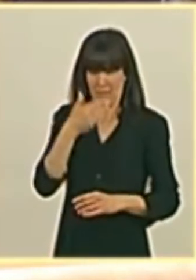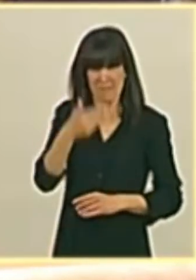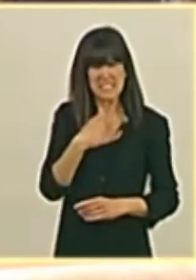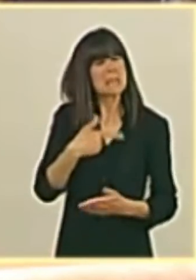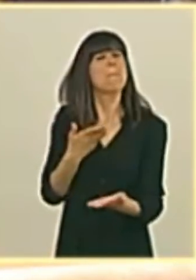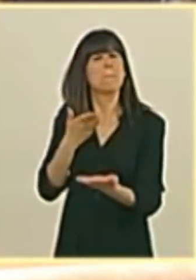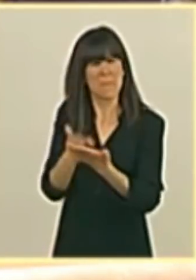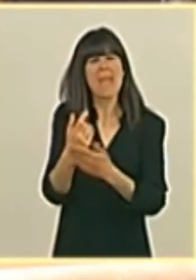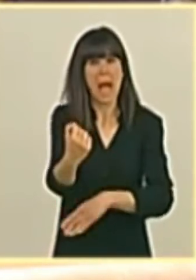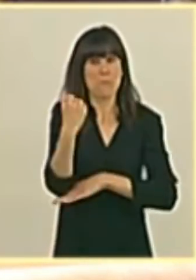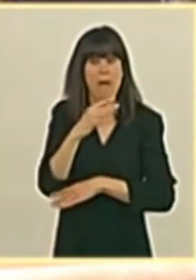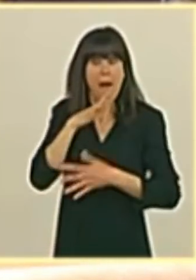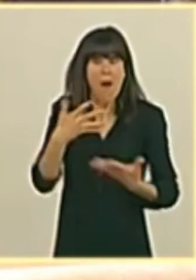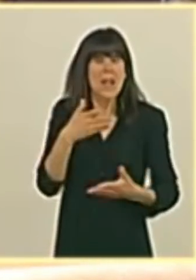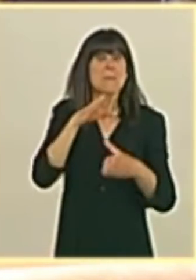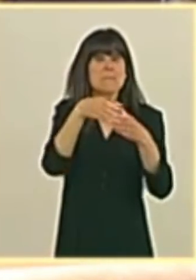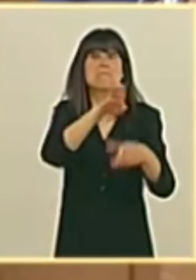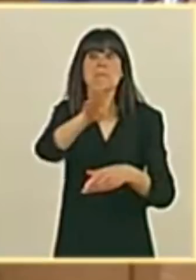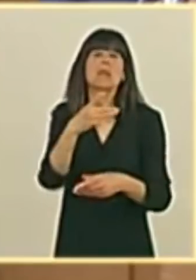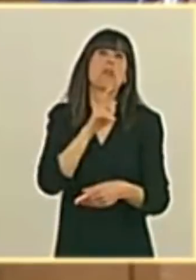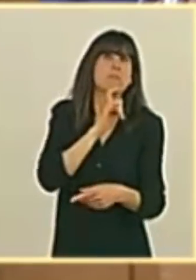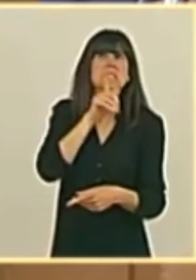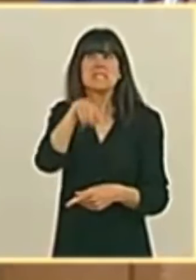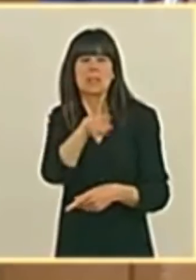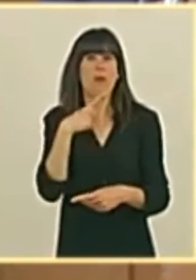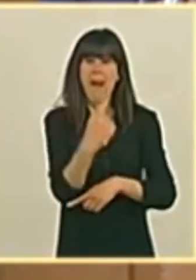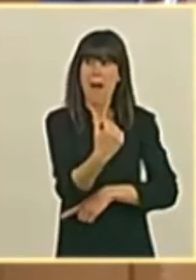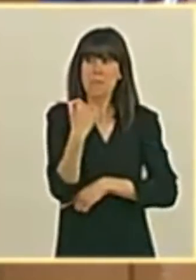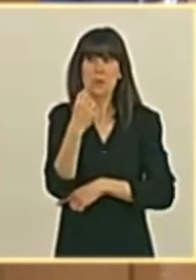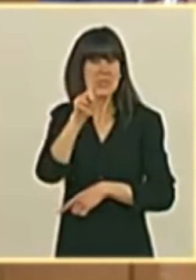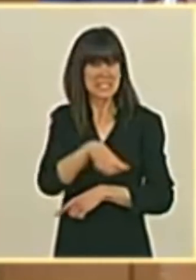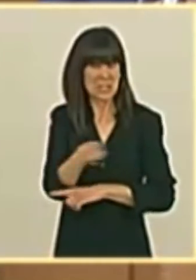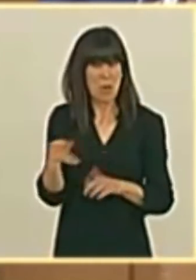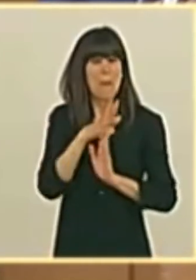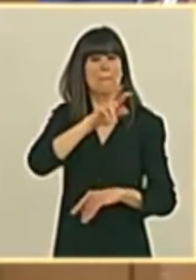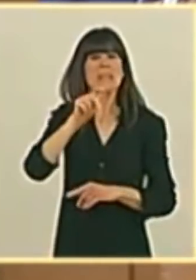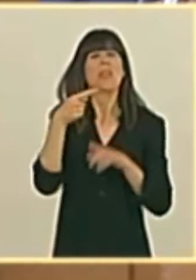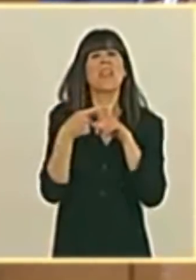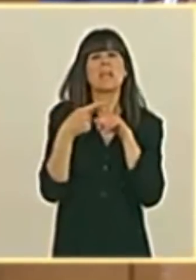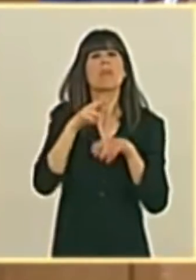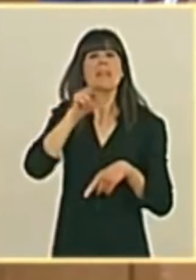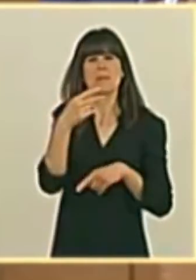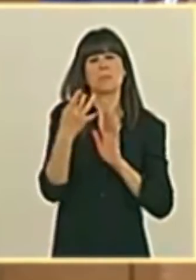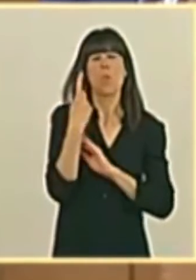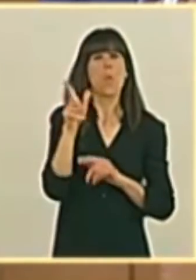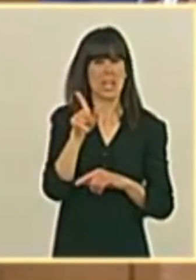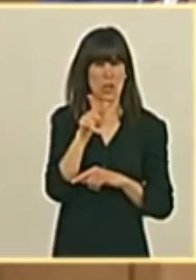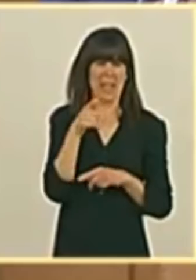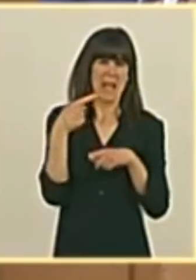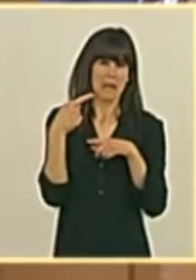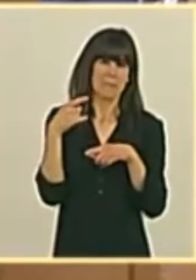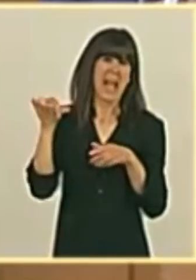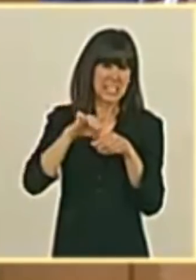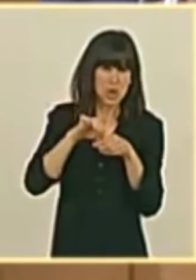el apoyo y a día de hoy no sabemos qué va a hacer el Partido Popular, si va a apoyar o no va a apoyar el que rebajemos 20 céntimos de euro, por ejemplo, el litro de gasolina o de gasoil.